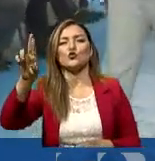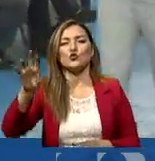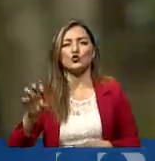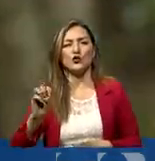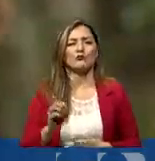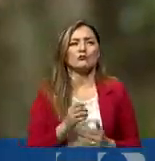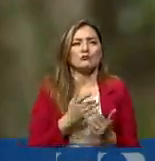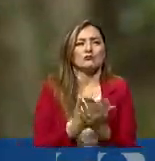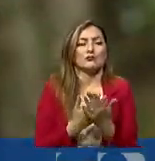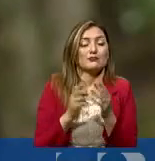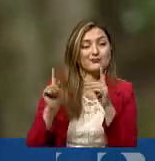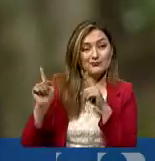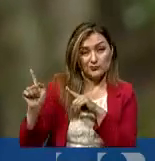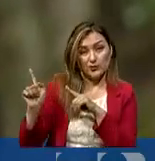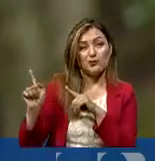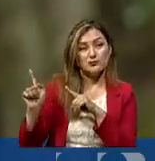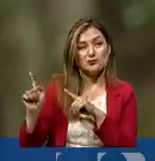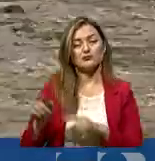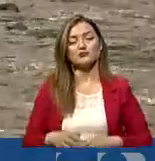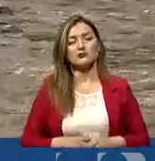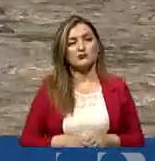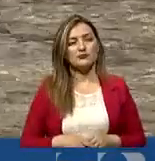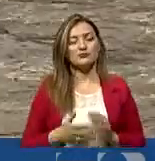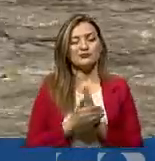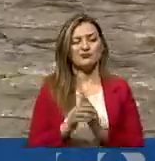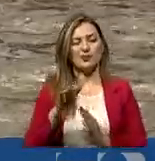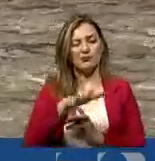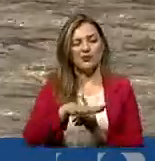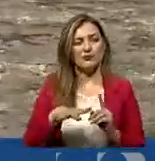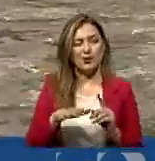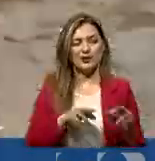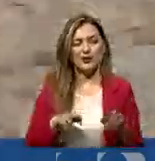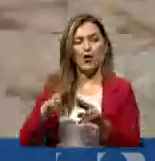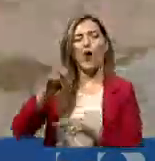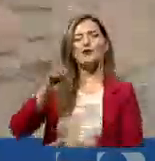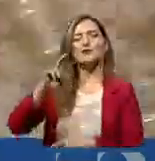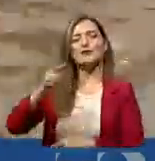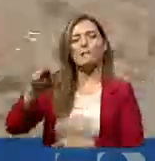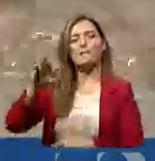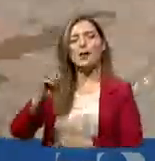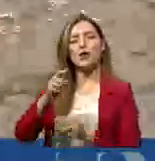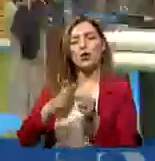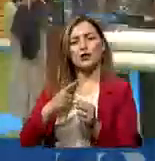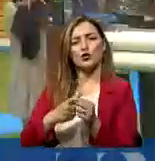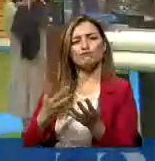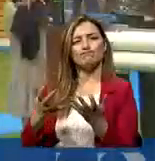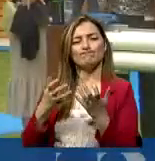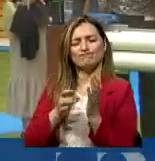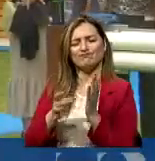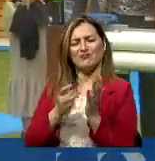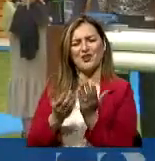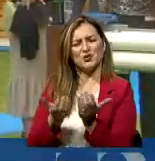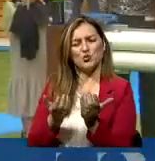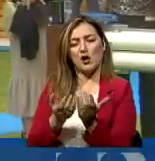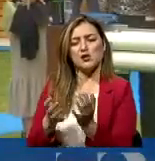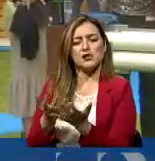experto ambiental Inti Groenewer, el cual busca combatir la polución plástica en el río San Pedro, en nuestra ciudad capital.